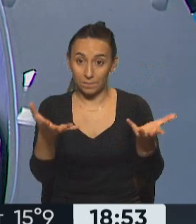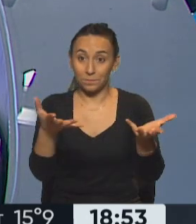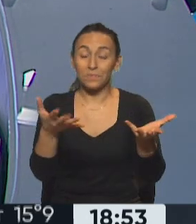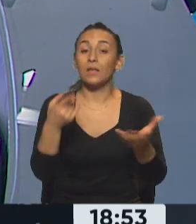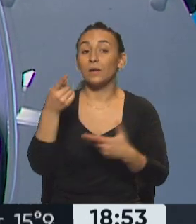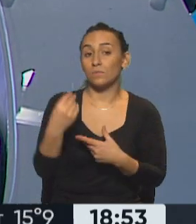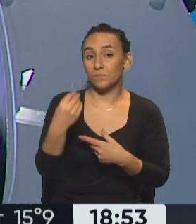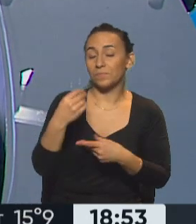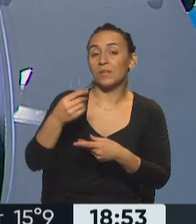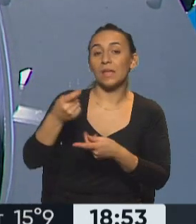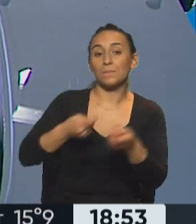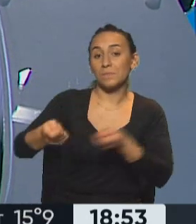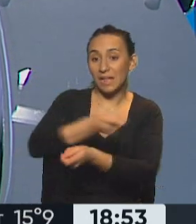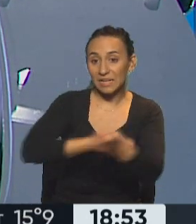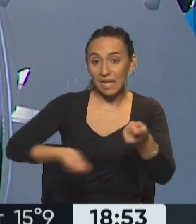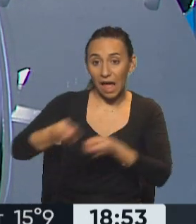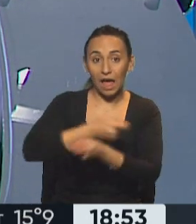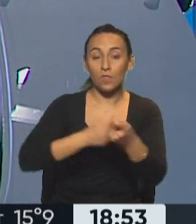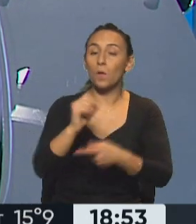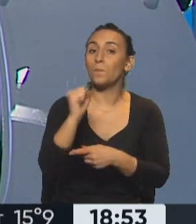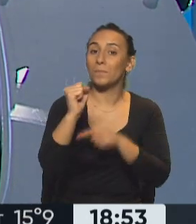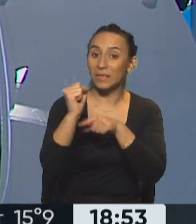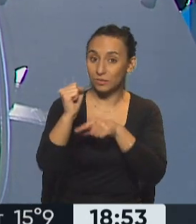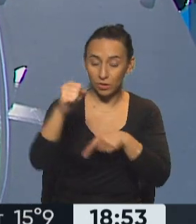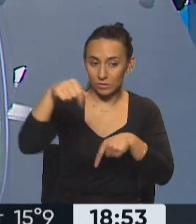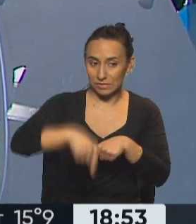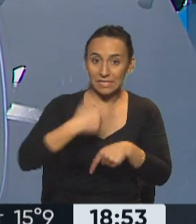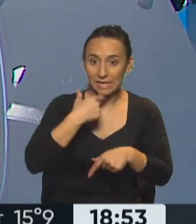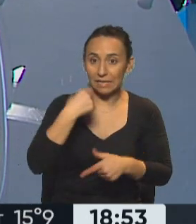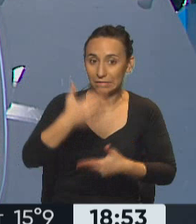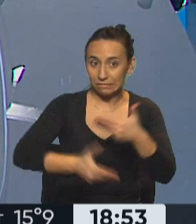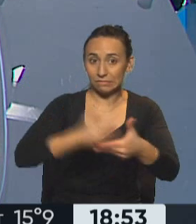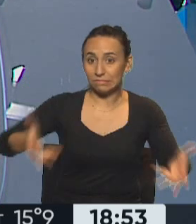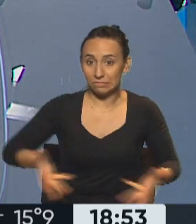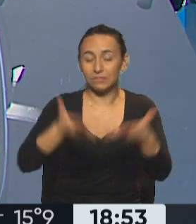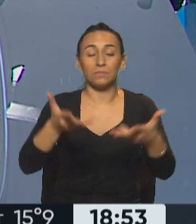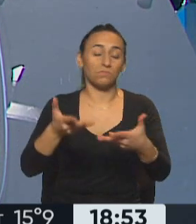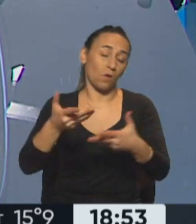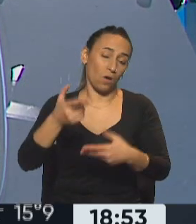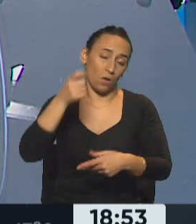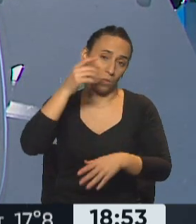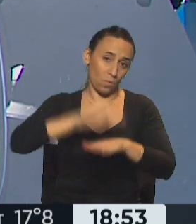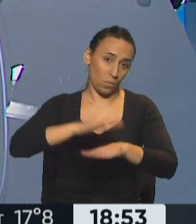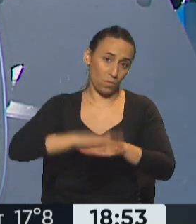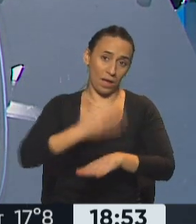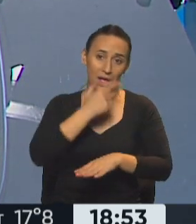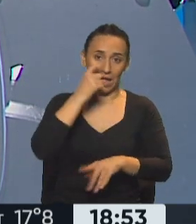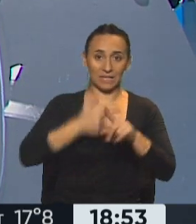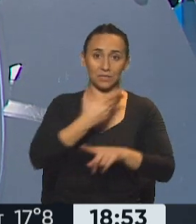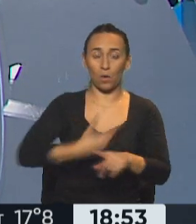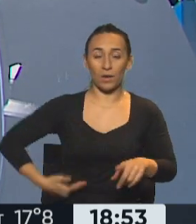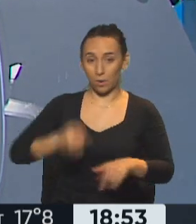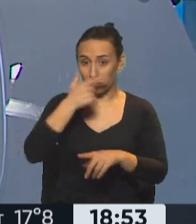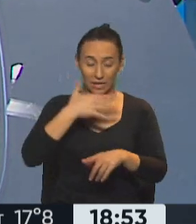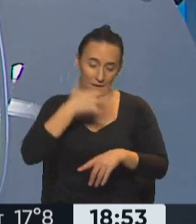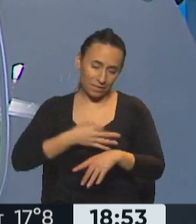mercado de deuda en pesos, un mercado que busca reconstruirse pasado el macrismo, que realmente lo había descolocado completamente, lo